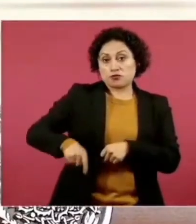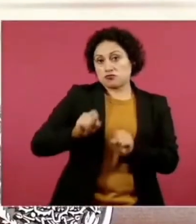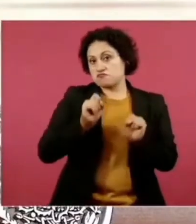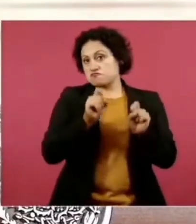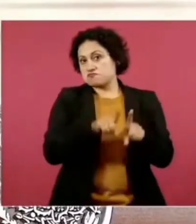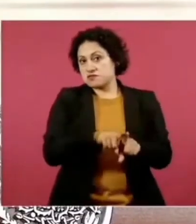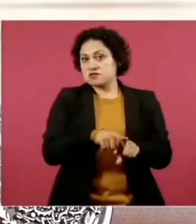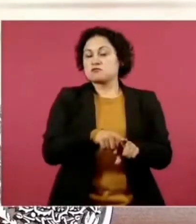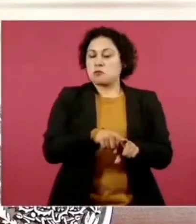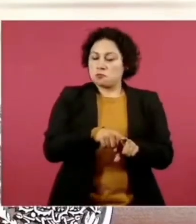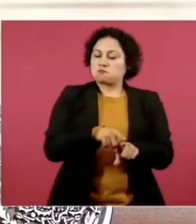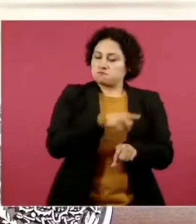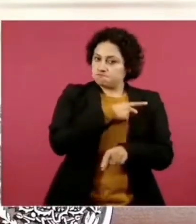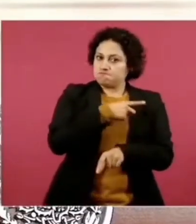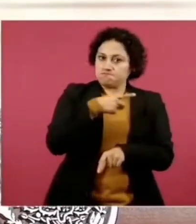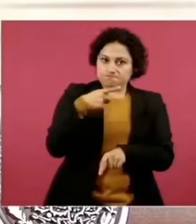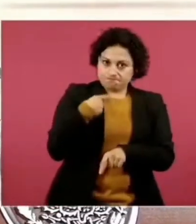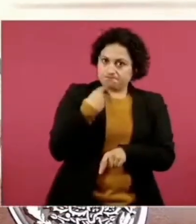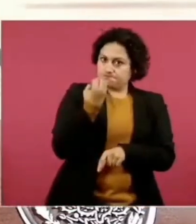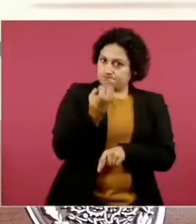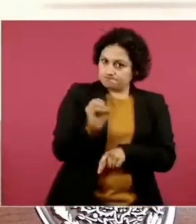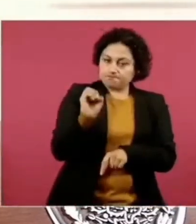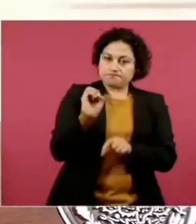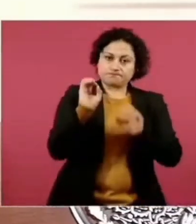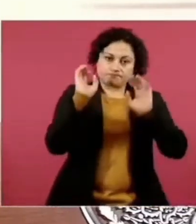Y yo espero que el próximo gobierno pues sea